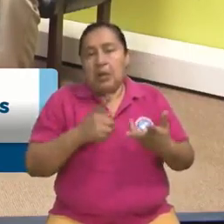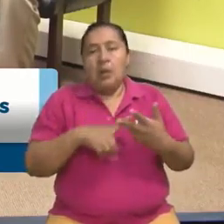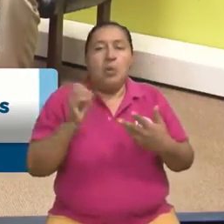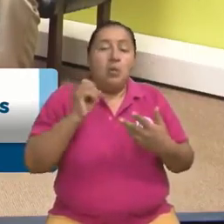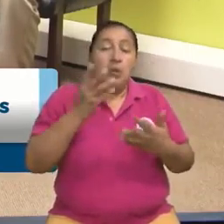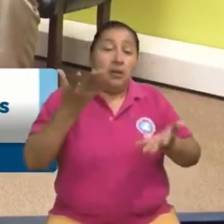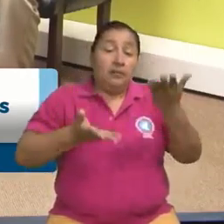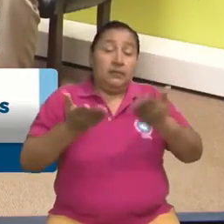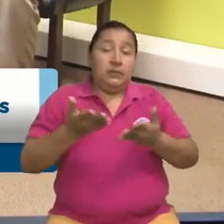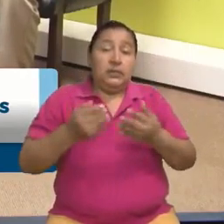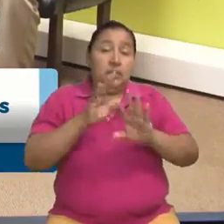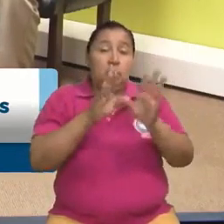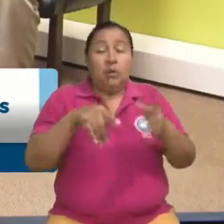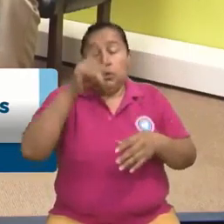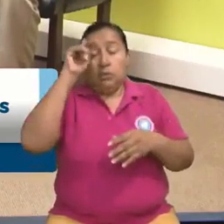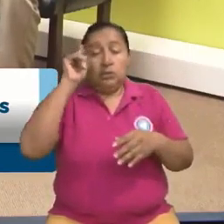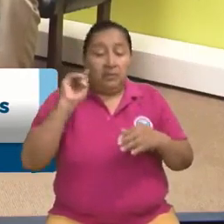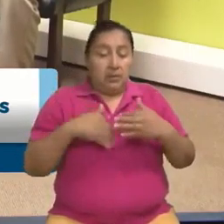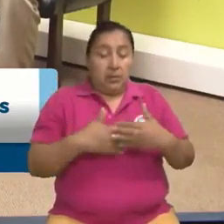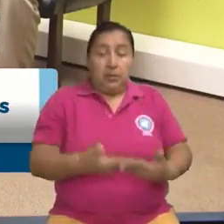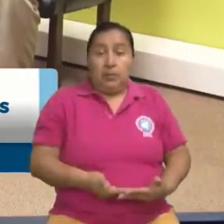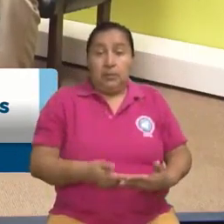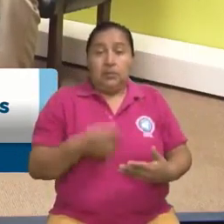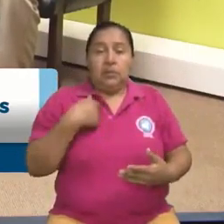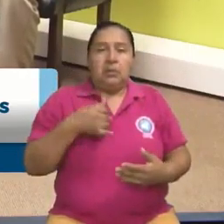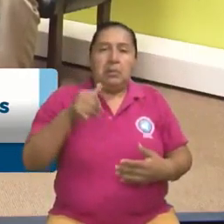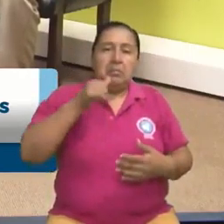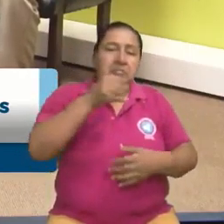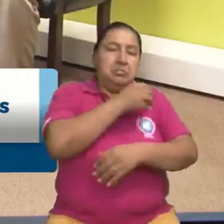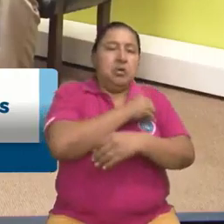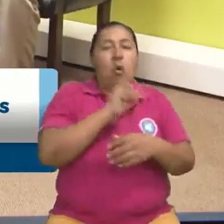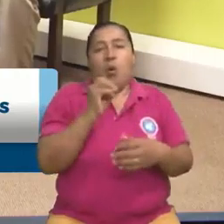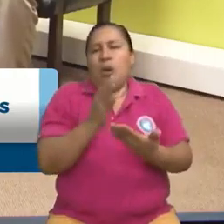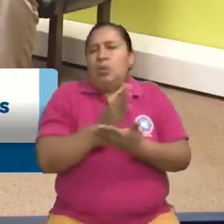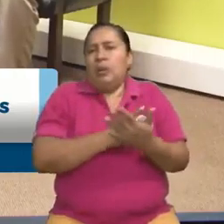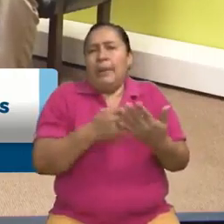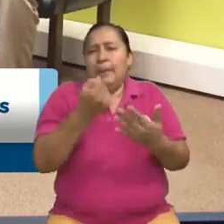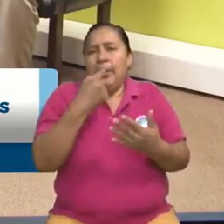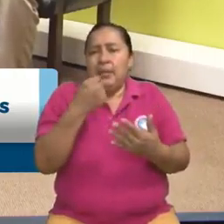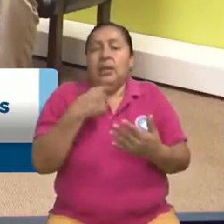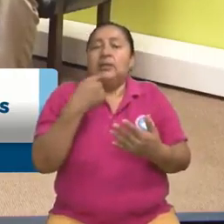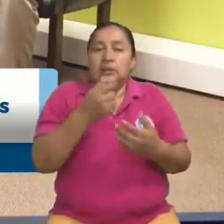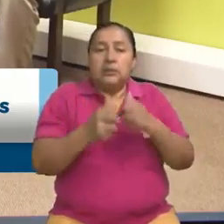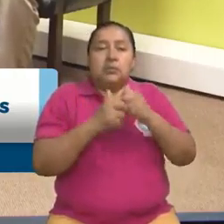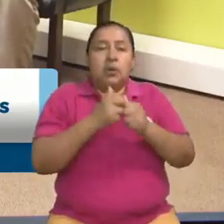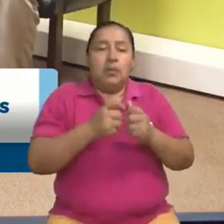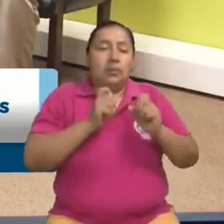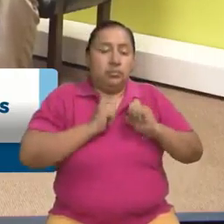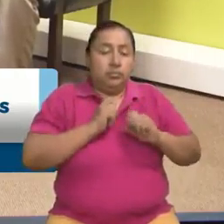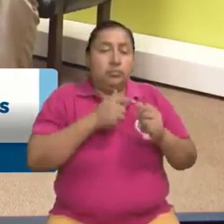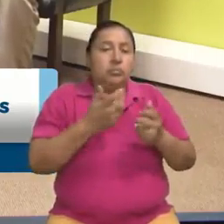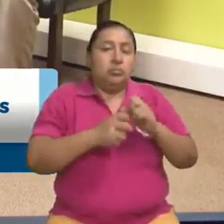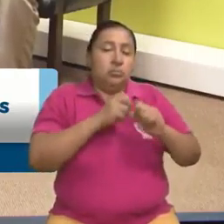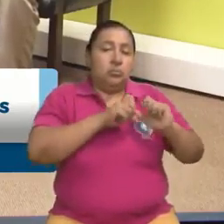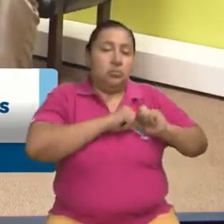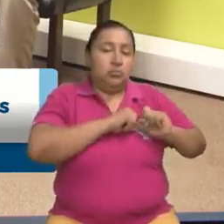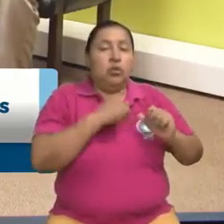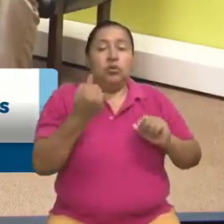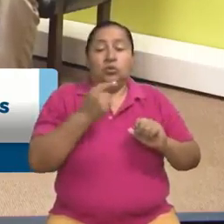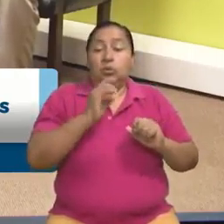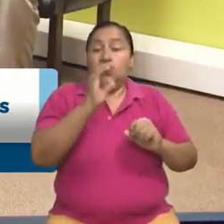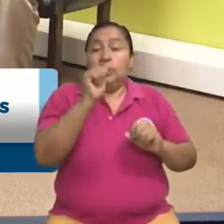las mujeres no saben que están embarazadas, toman licor, toman algún medicamento que está comprobado que es teratogénico, no solamente puede causar